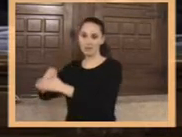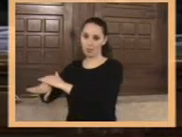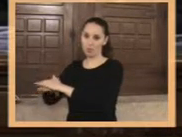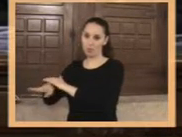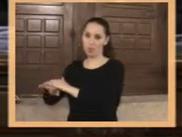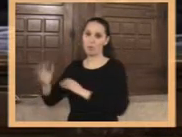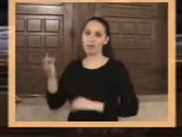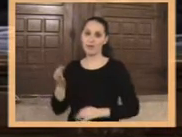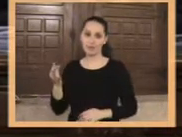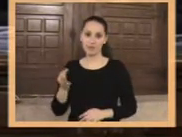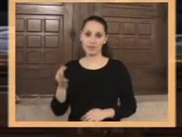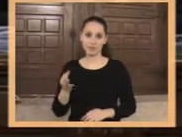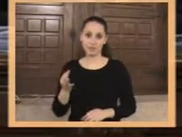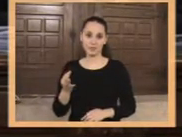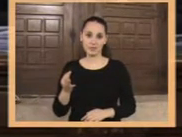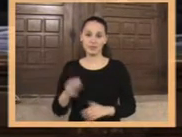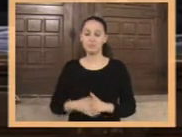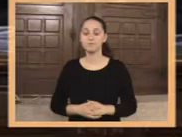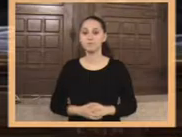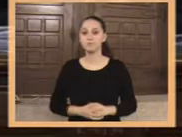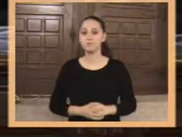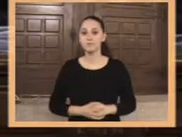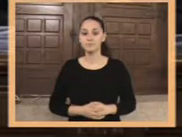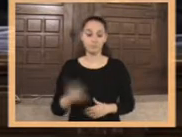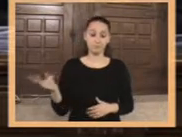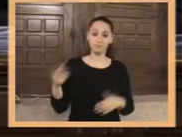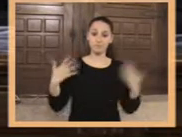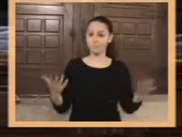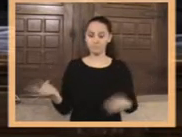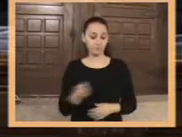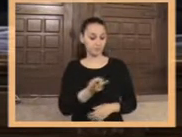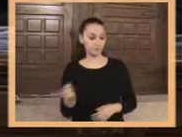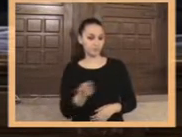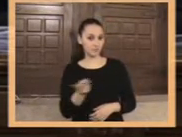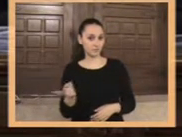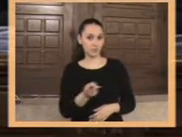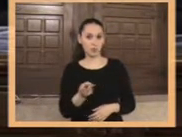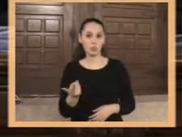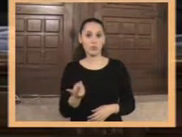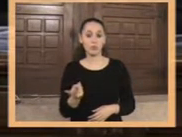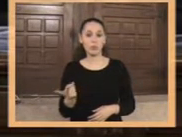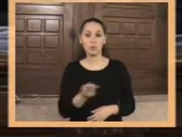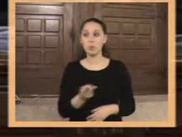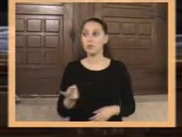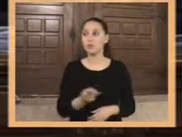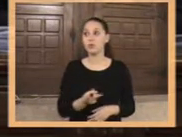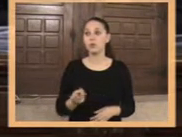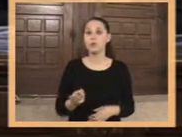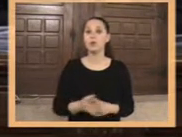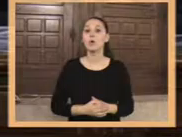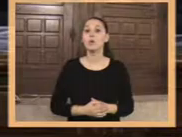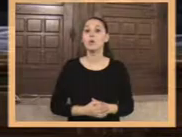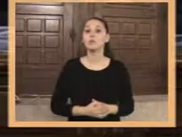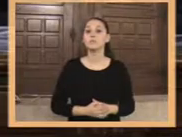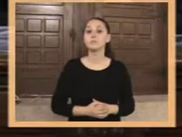lo mismo, adscribirlo al archivo. De manera que los dos inmuebles adquiridos por el alcalde Juan Francisco Serrano Pino en los